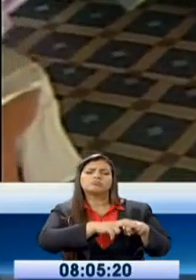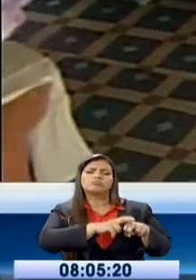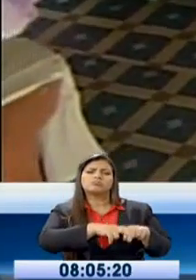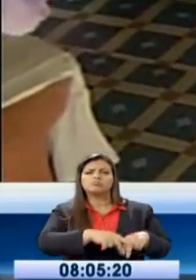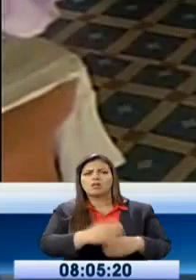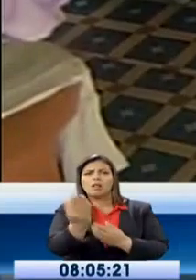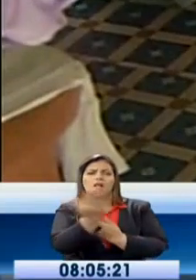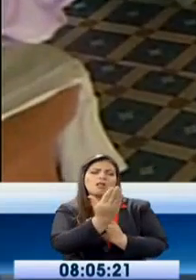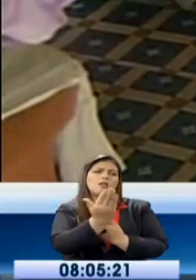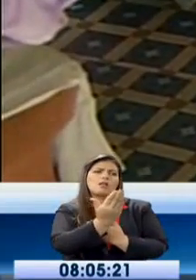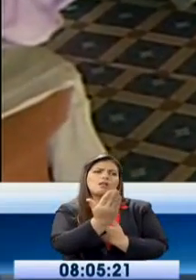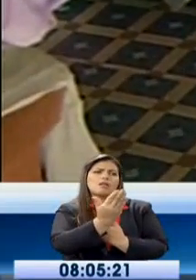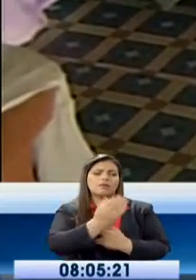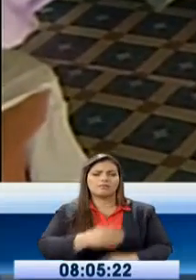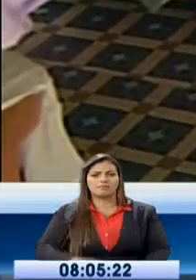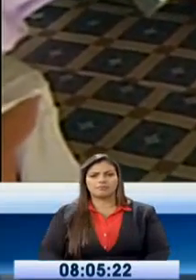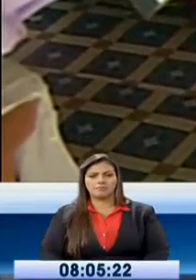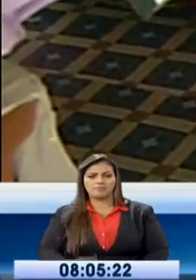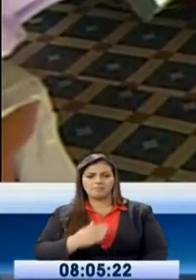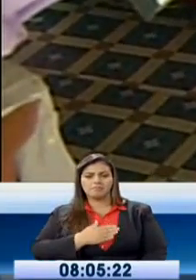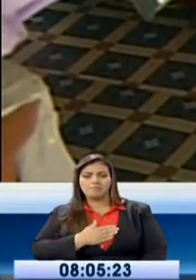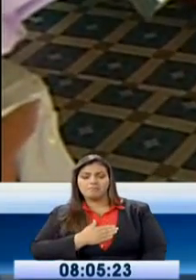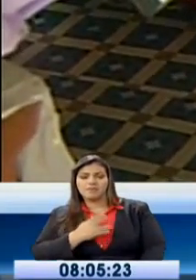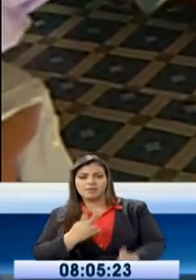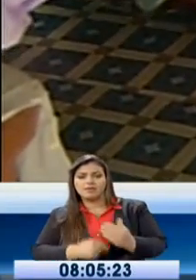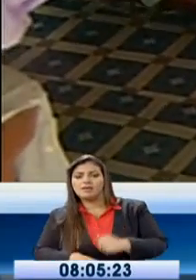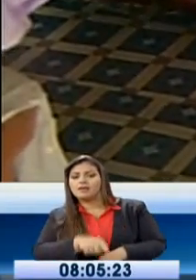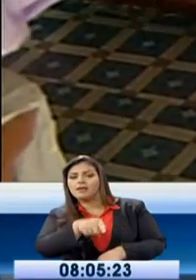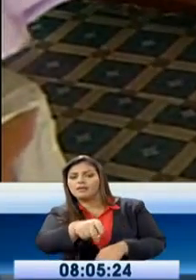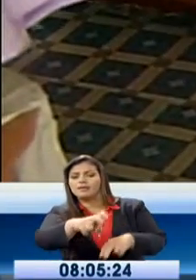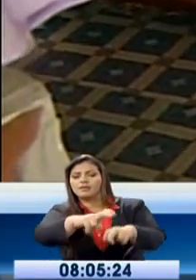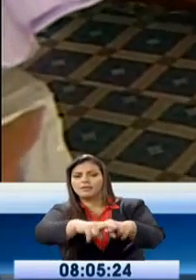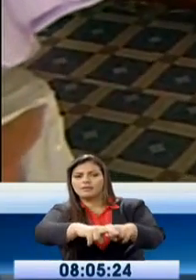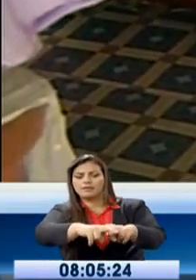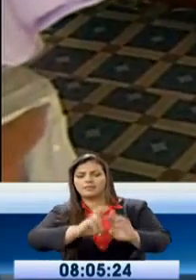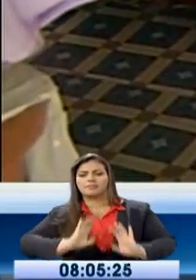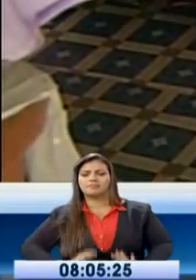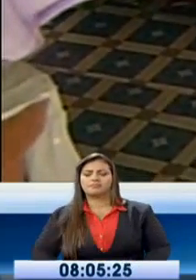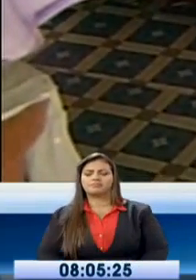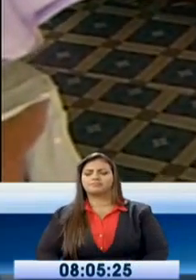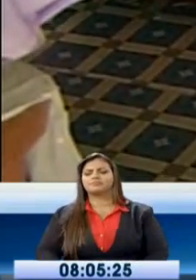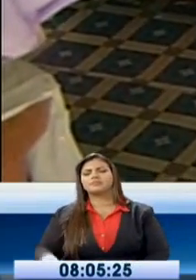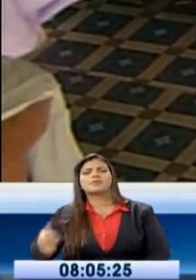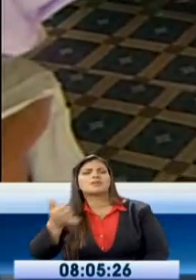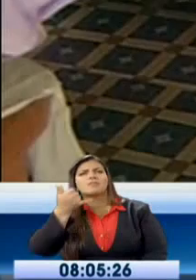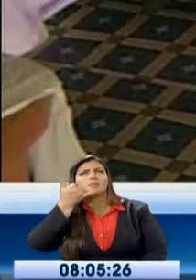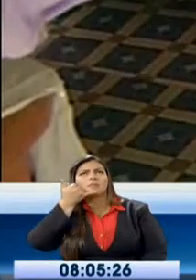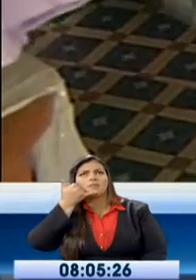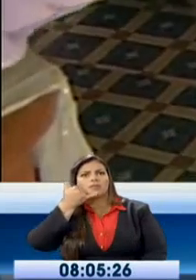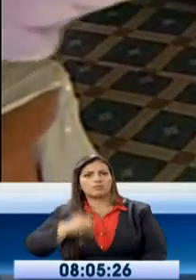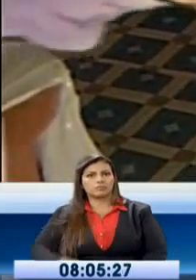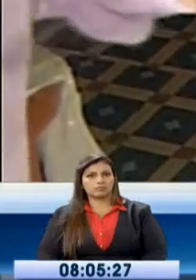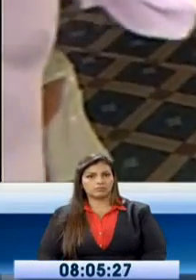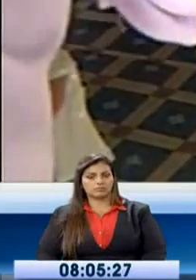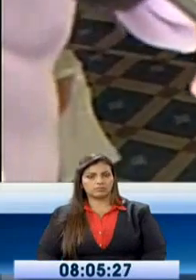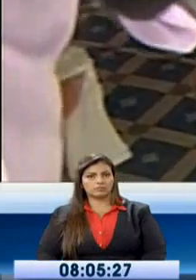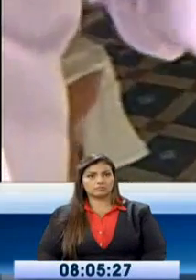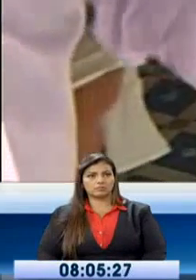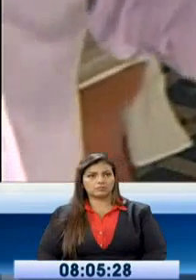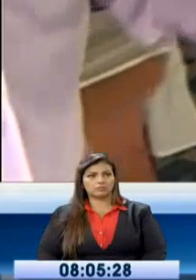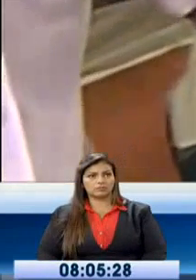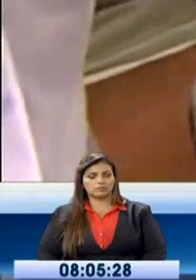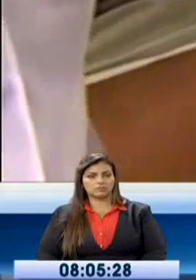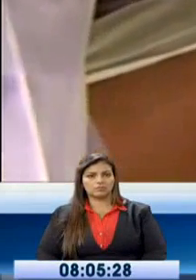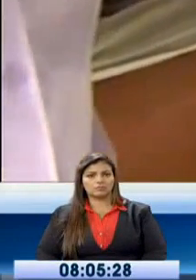recién dada luz. Entonces ya, pues, entonces cuando ya vi, porque le metieron unos cachazos a mi nieto. Digo, ¿qué es lo que su pasa? Nieto estaba aquí afuera,